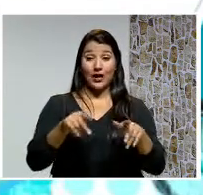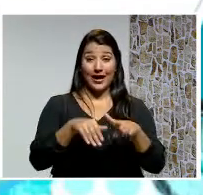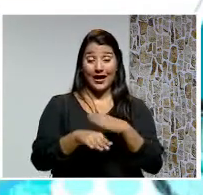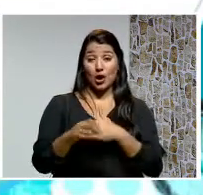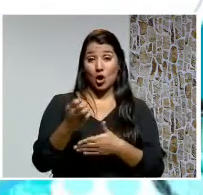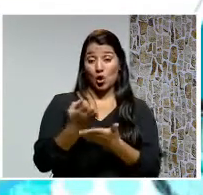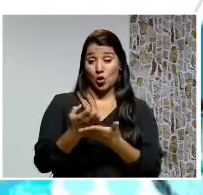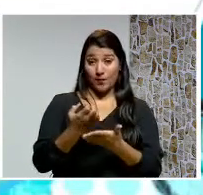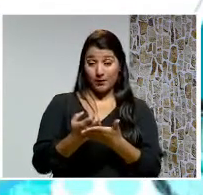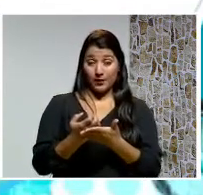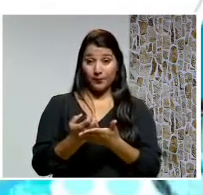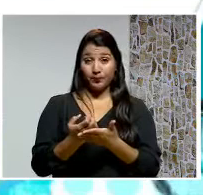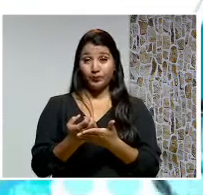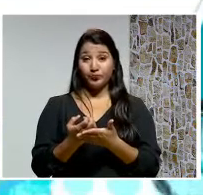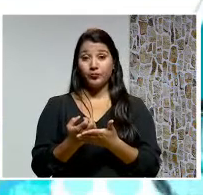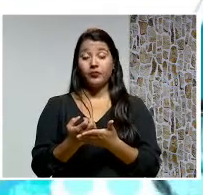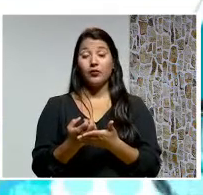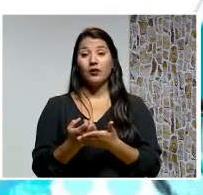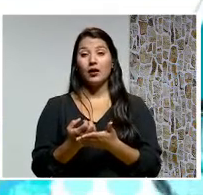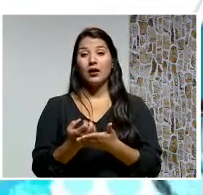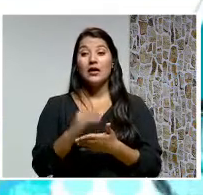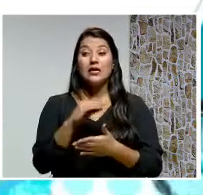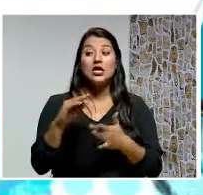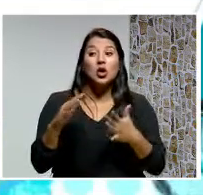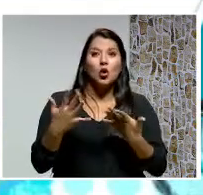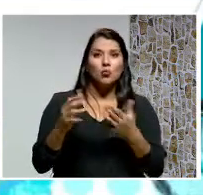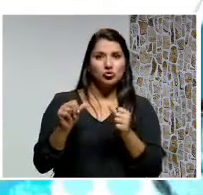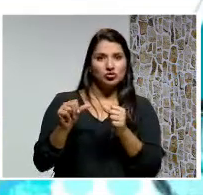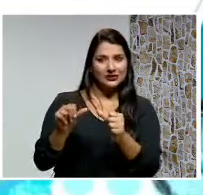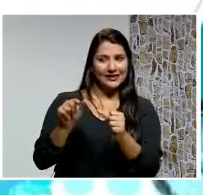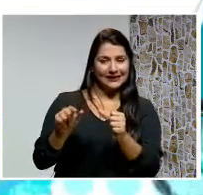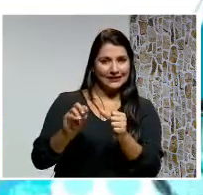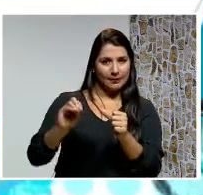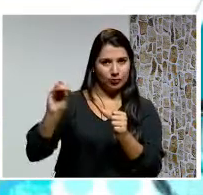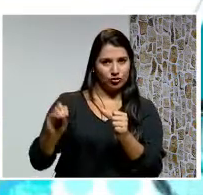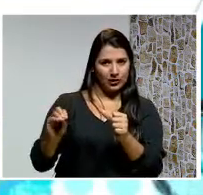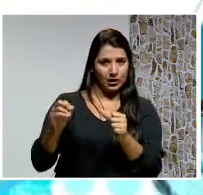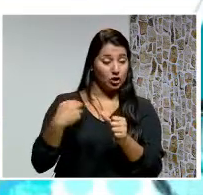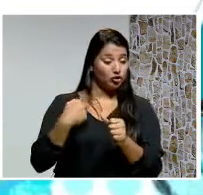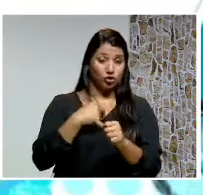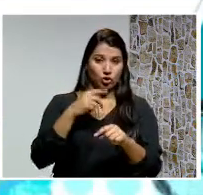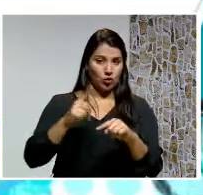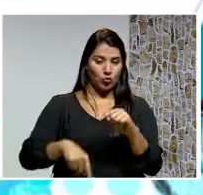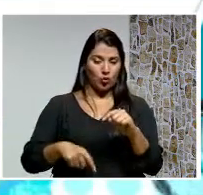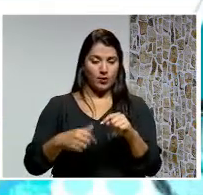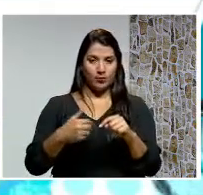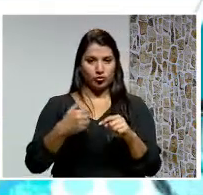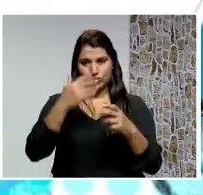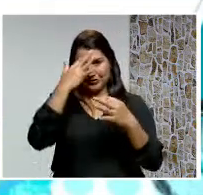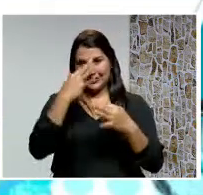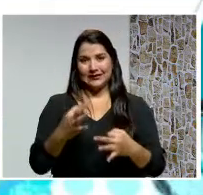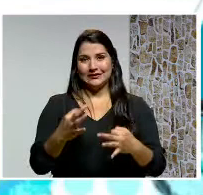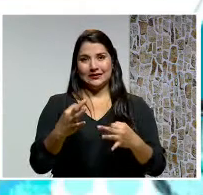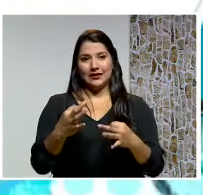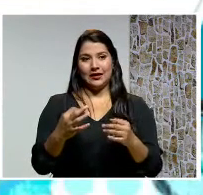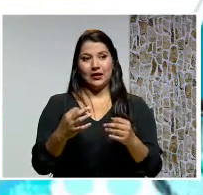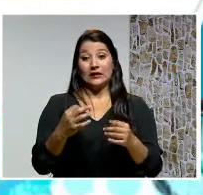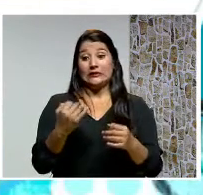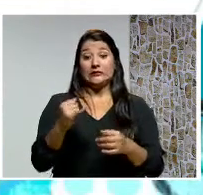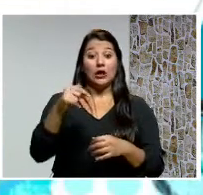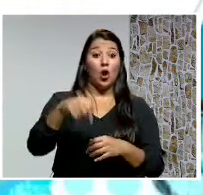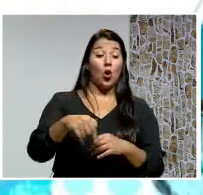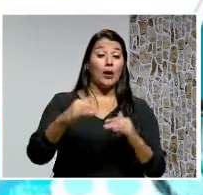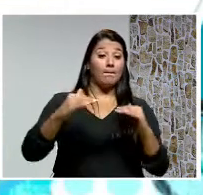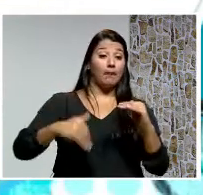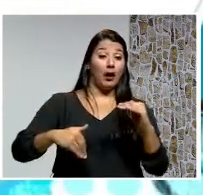indicador. Como uno a veces menciona, ¿verdad?, no podemos tomar decisiones con solo una reducción de un